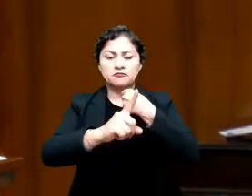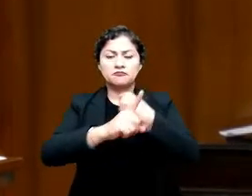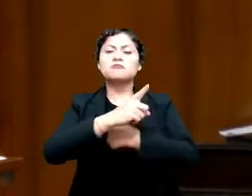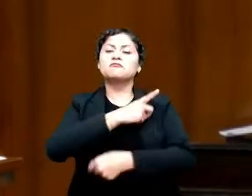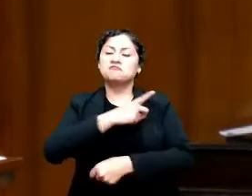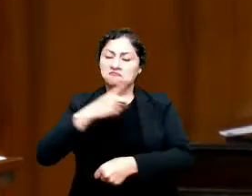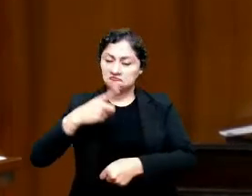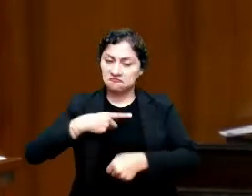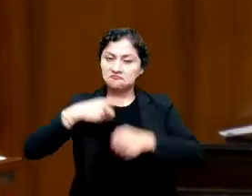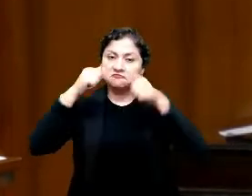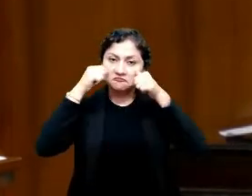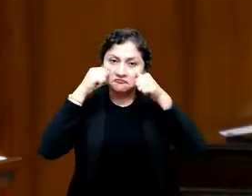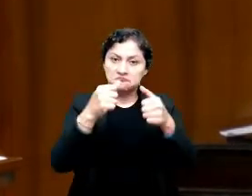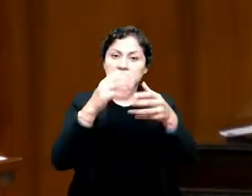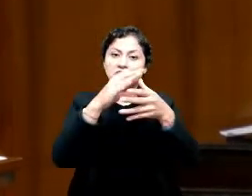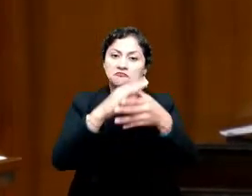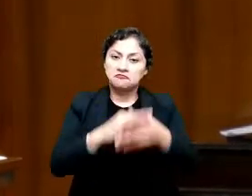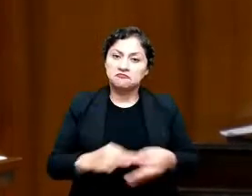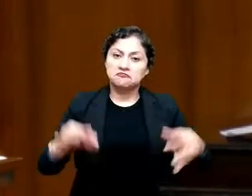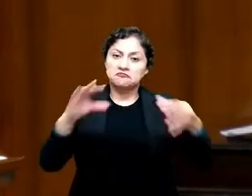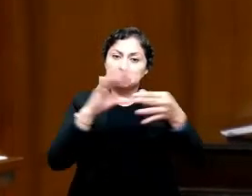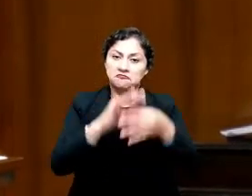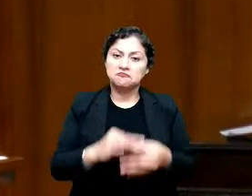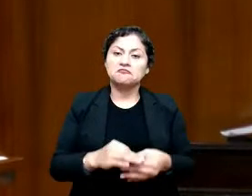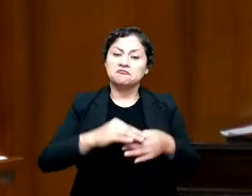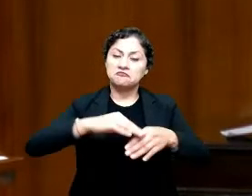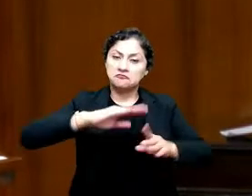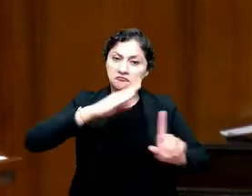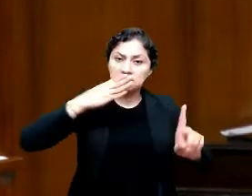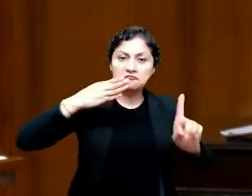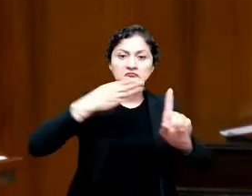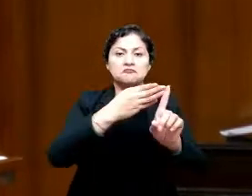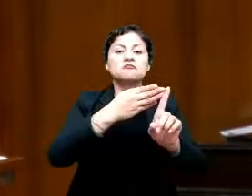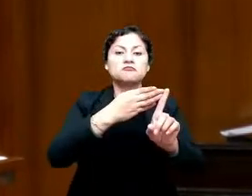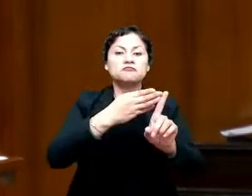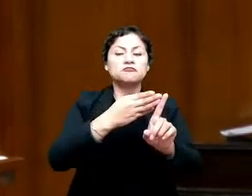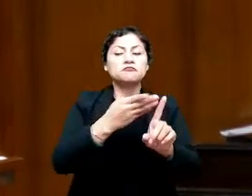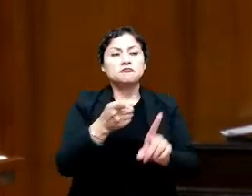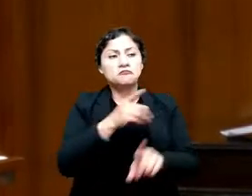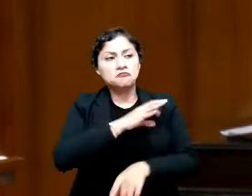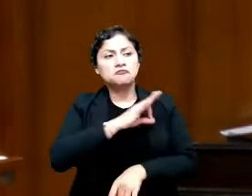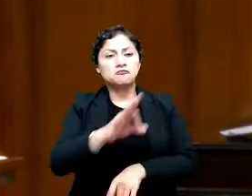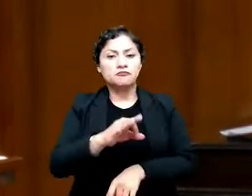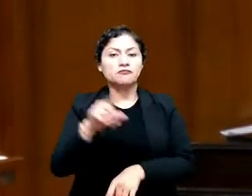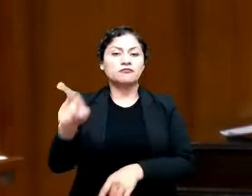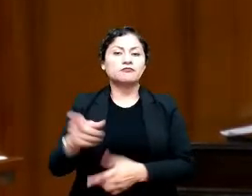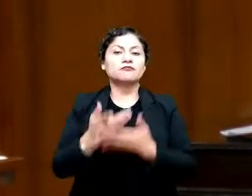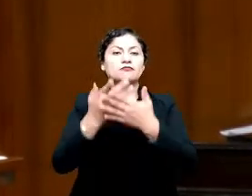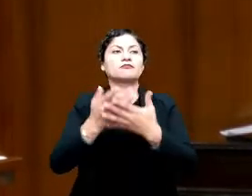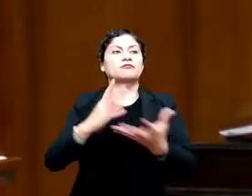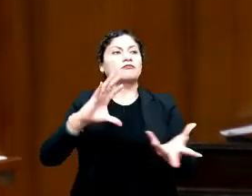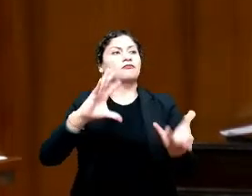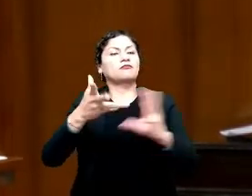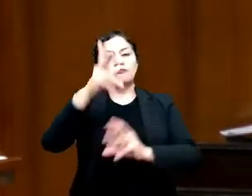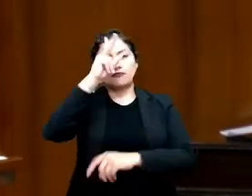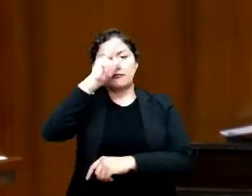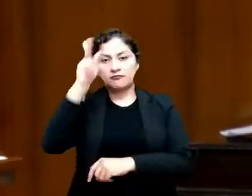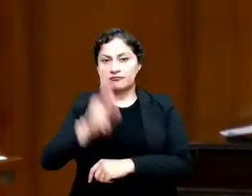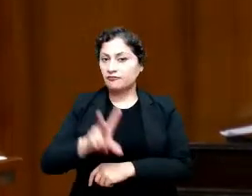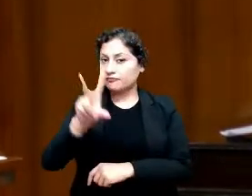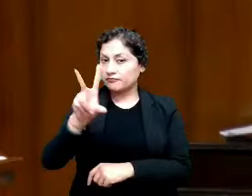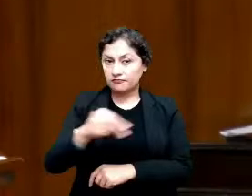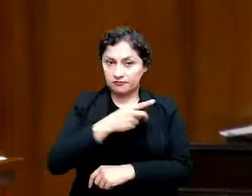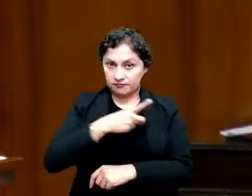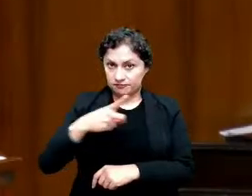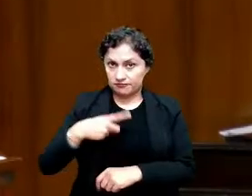prudencia y de manera anticipada cuando se pueda, sin esperar que estos se desborden. Por lo que le pregunto, ¿cuáles